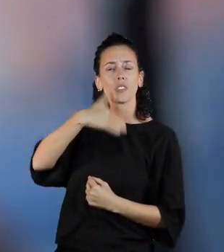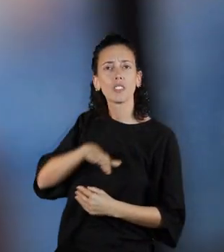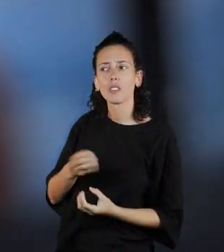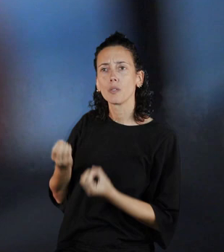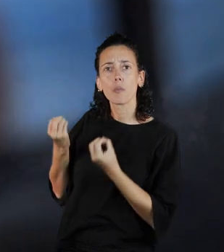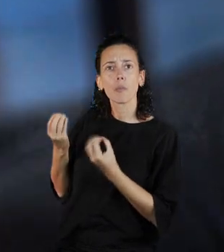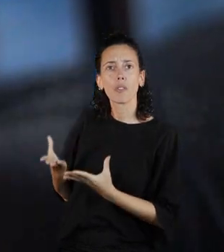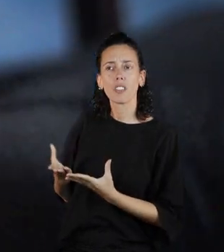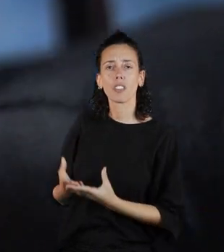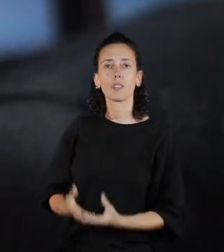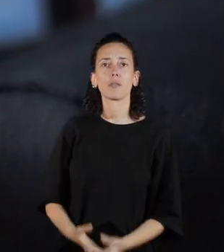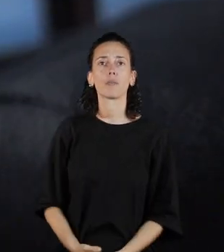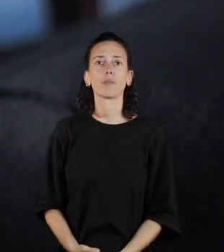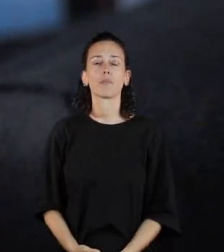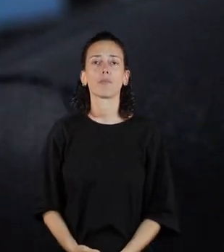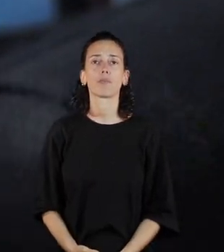me estaba haciendo.